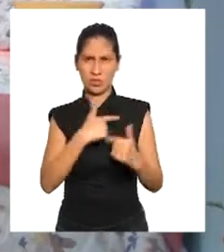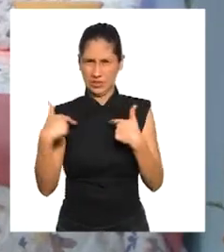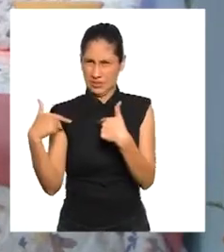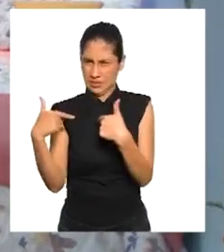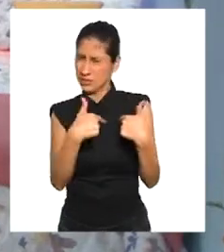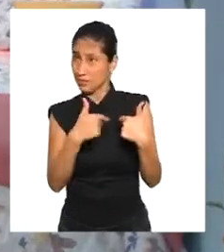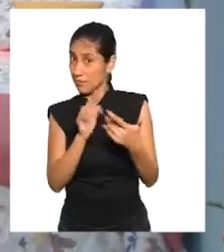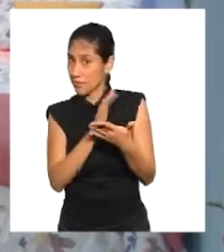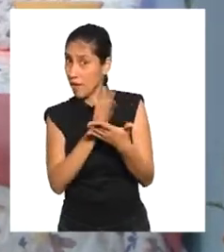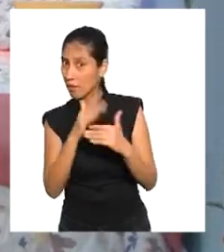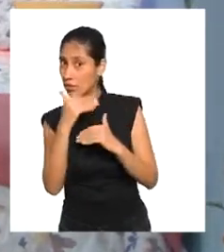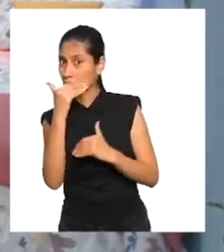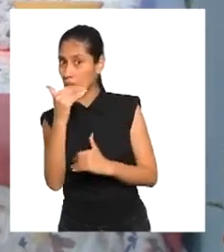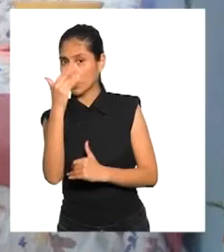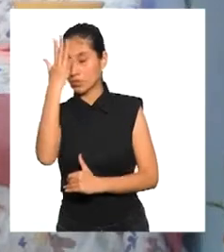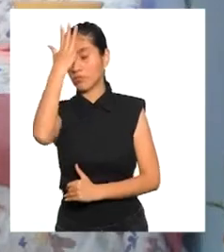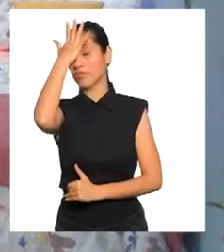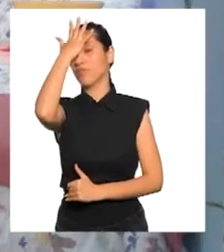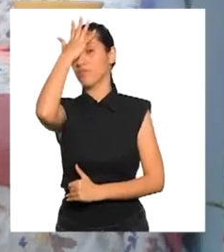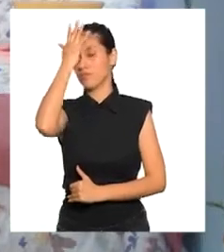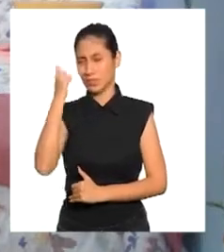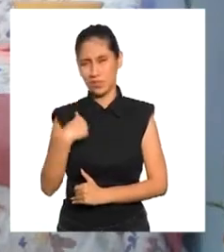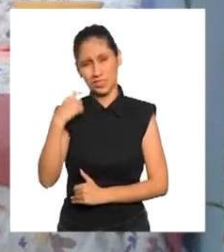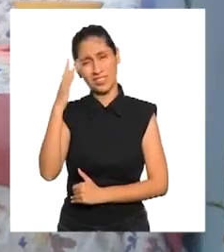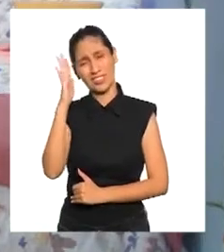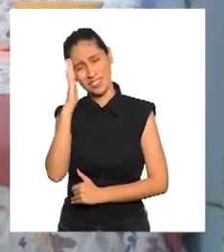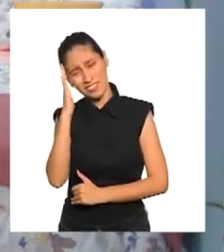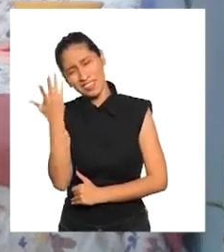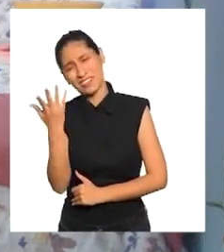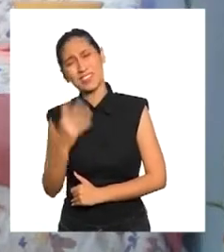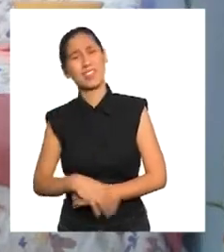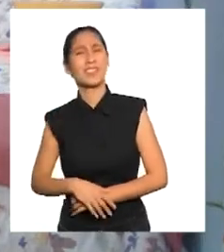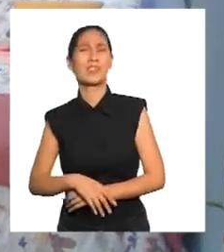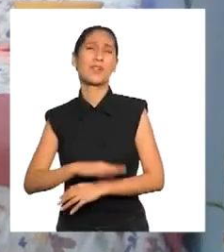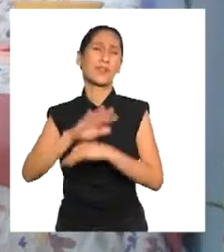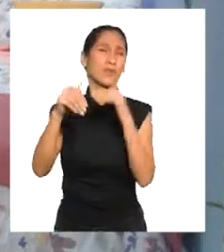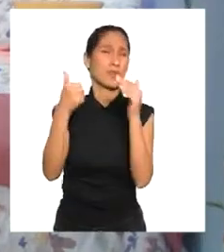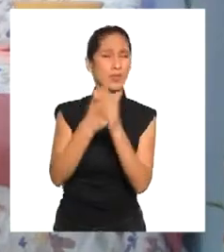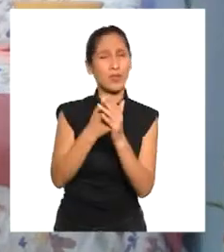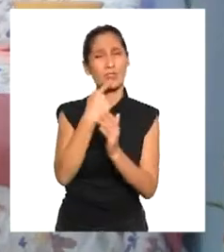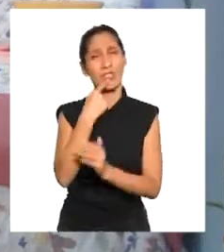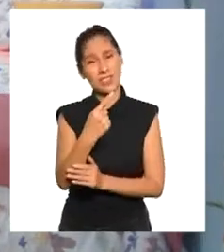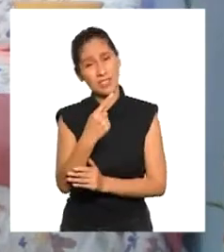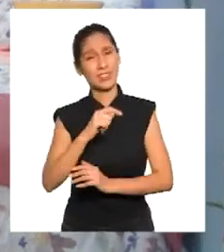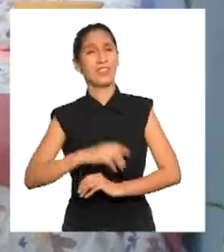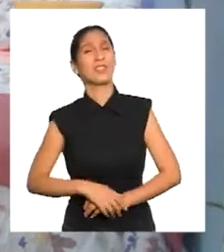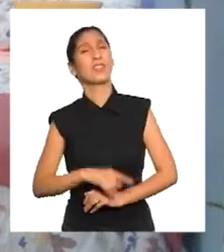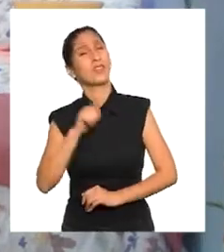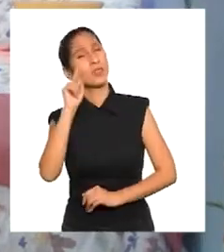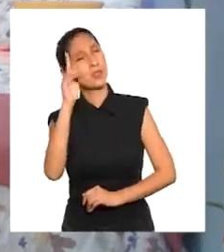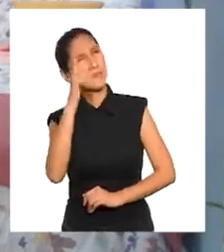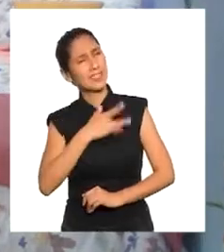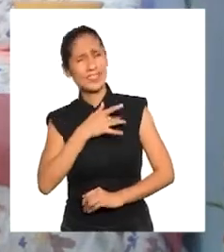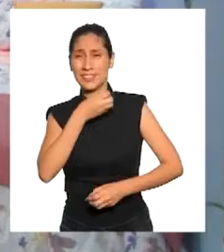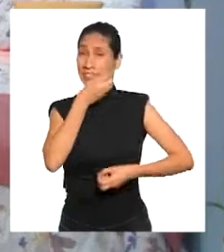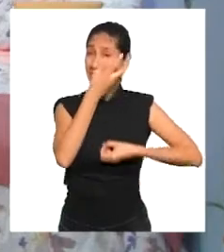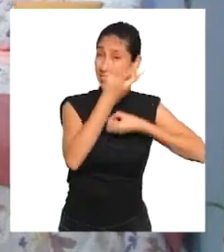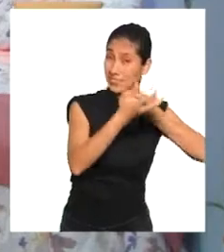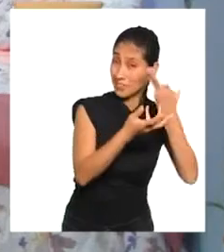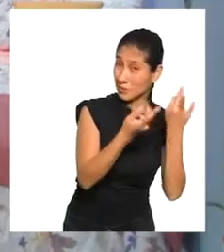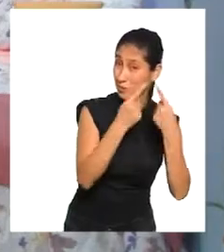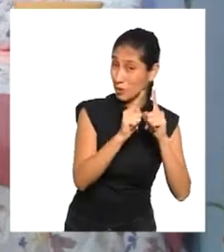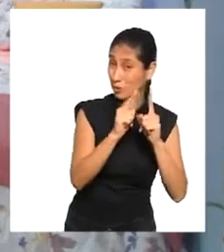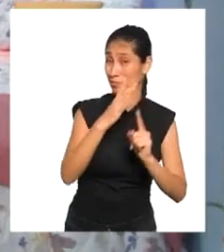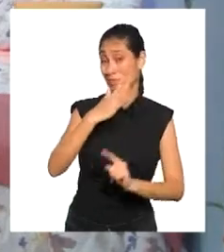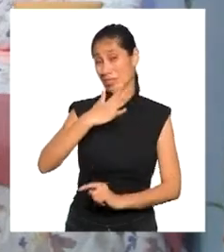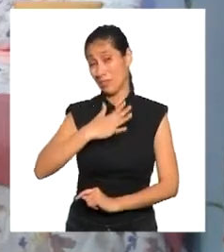mis emociones, la verdad es que el primer paso que todos y todas te dicen es comunica tus emociones. Y la verdad,